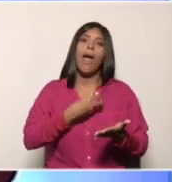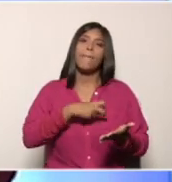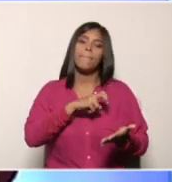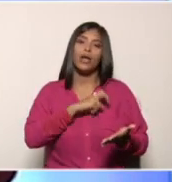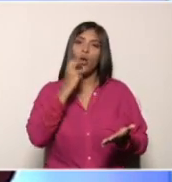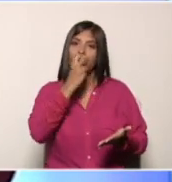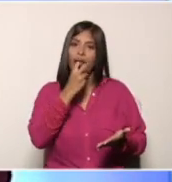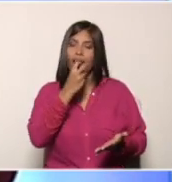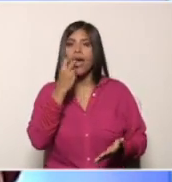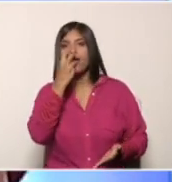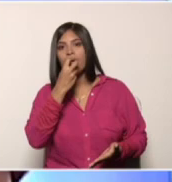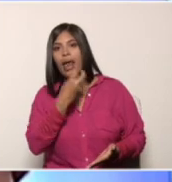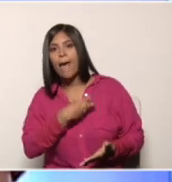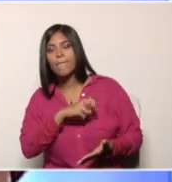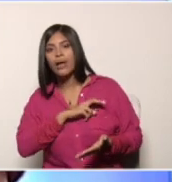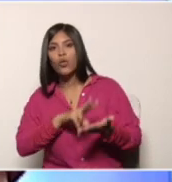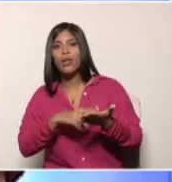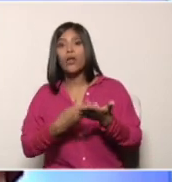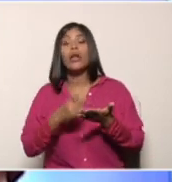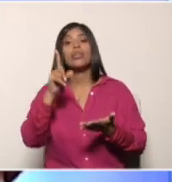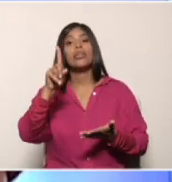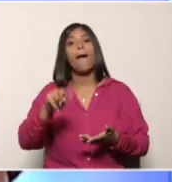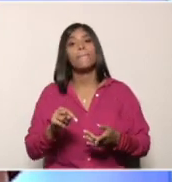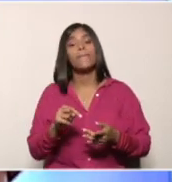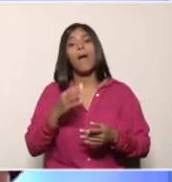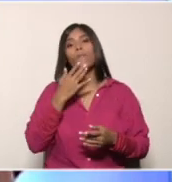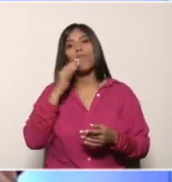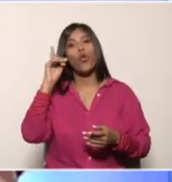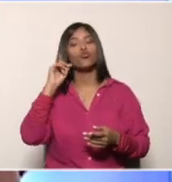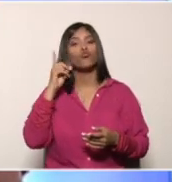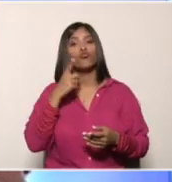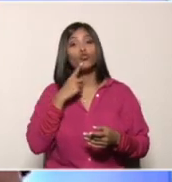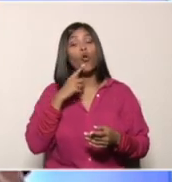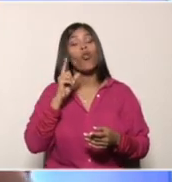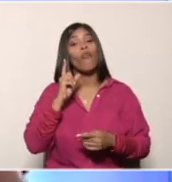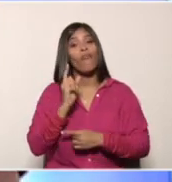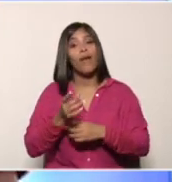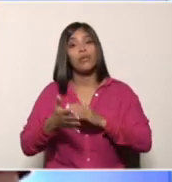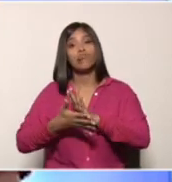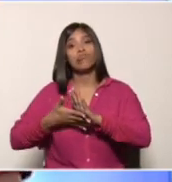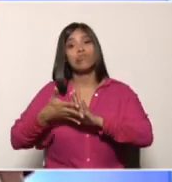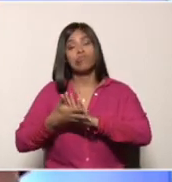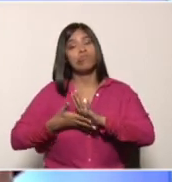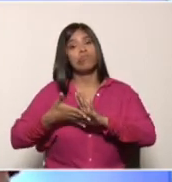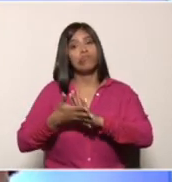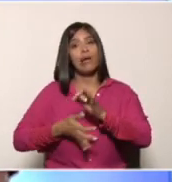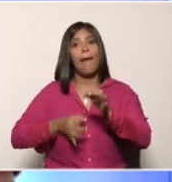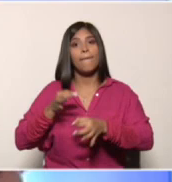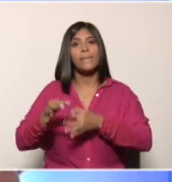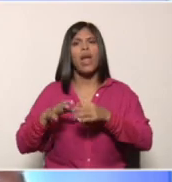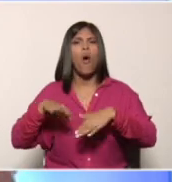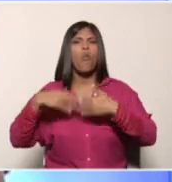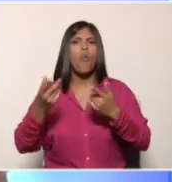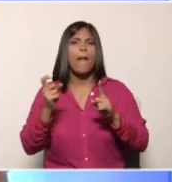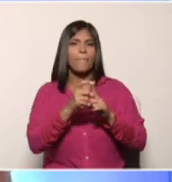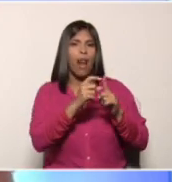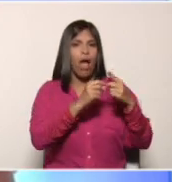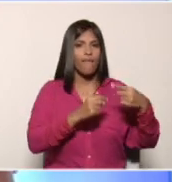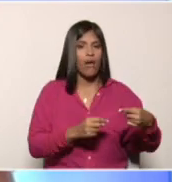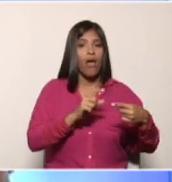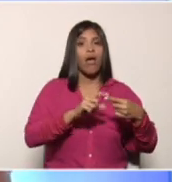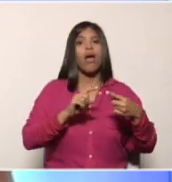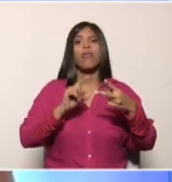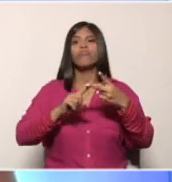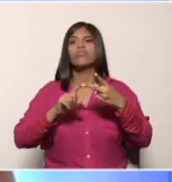estudiantes con discapacidad auditiva también hay que hacer uso de la lengua de señas, explicar en lengua de señas cuál es la palabra, cuál es el significado y después hacerlo